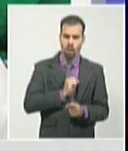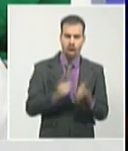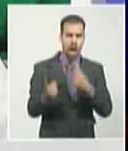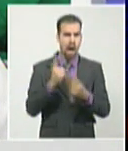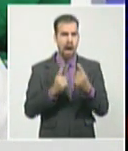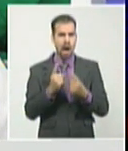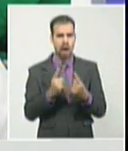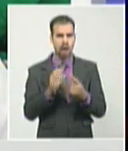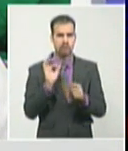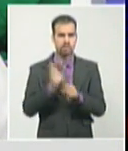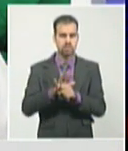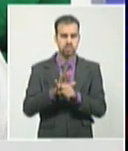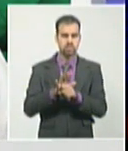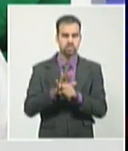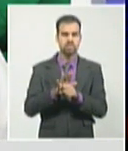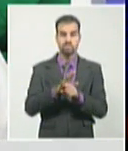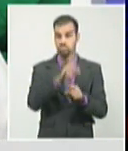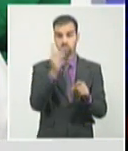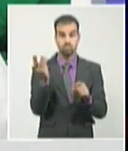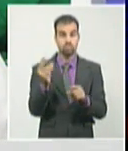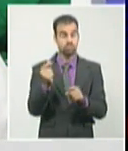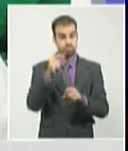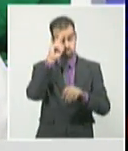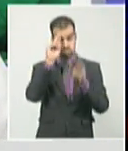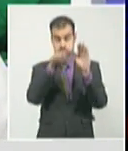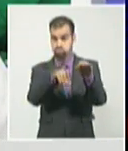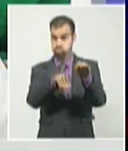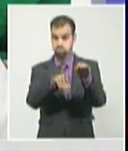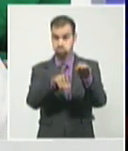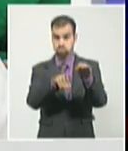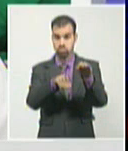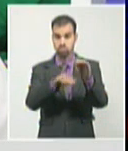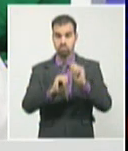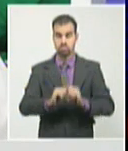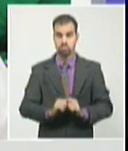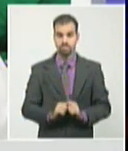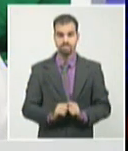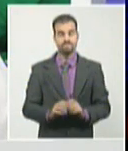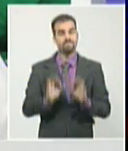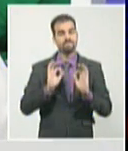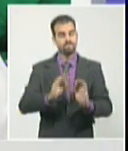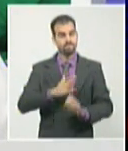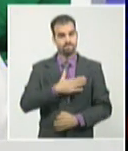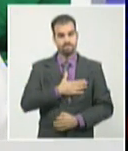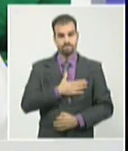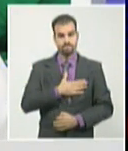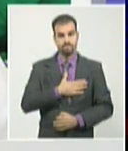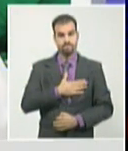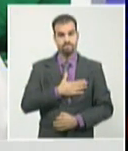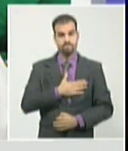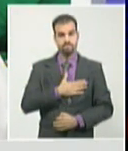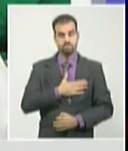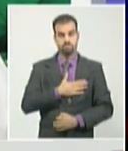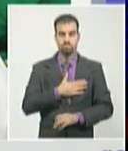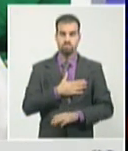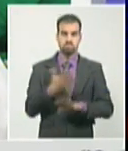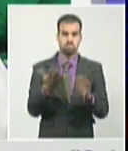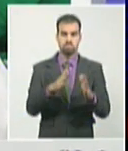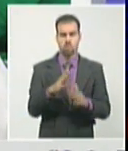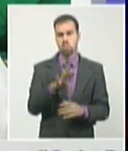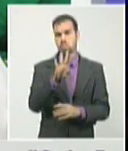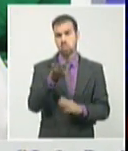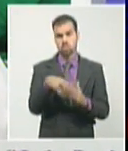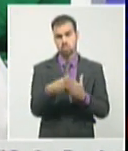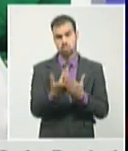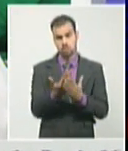se ingreso y lamentablemente tuvo un estadio hospitalaria nada nuestro de cuatro